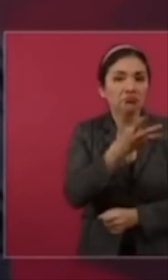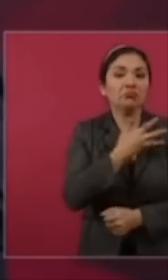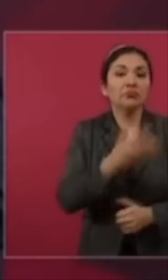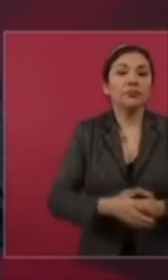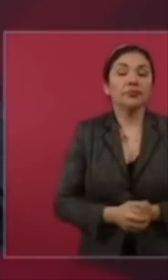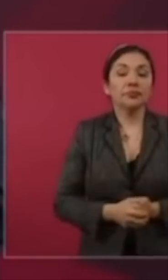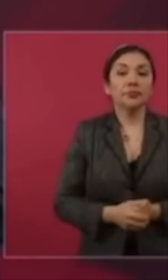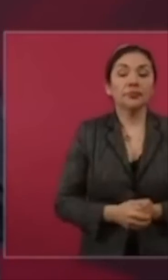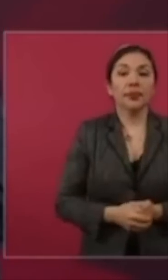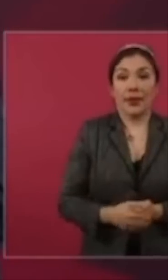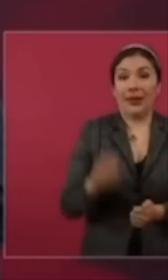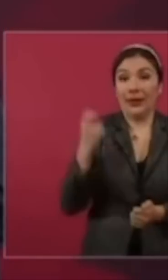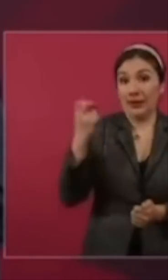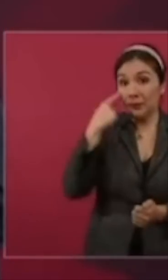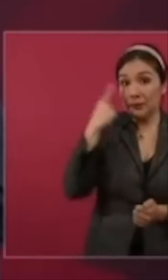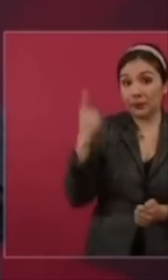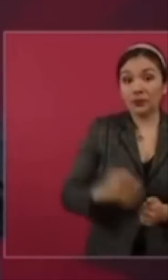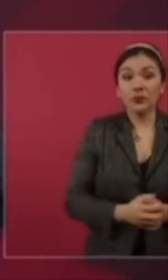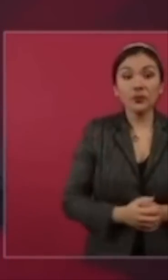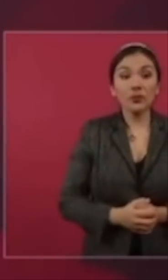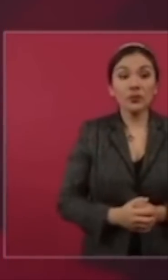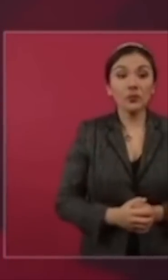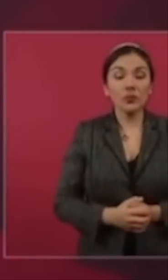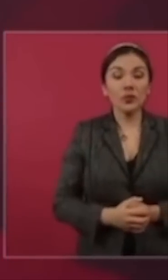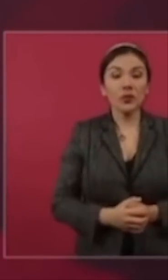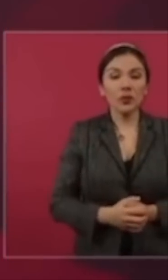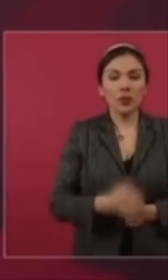Así está. ¿Qué dice?